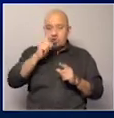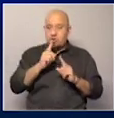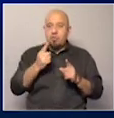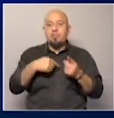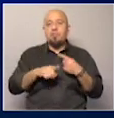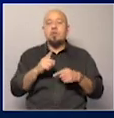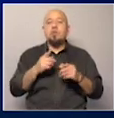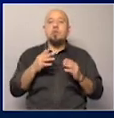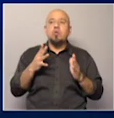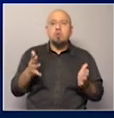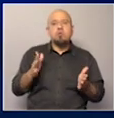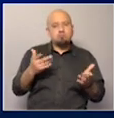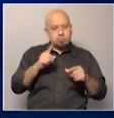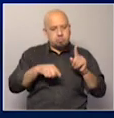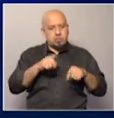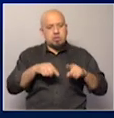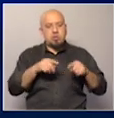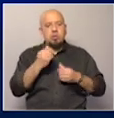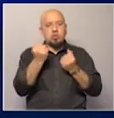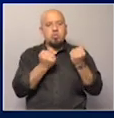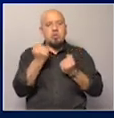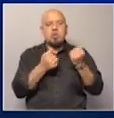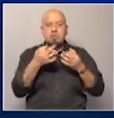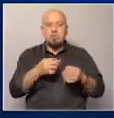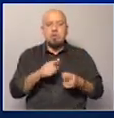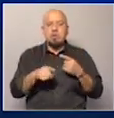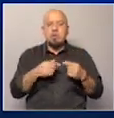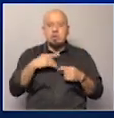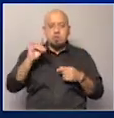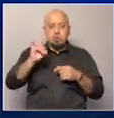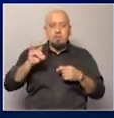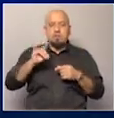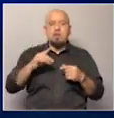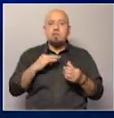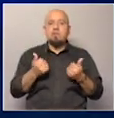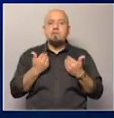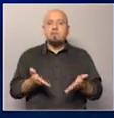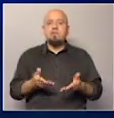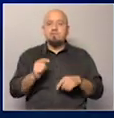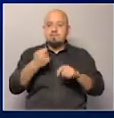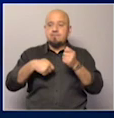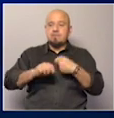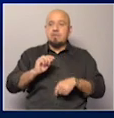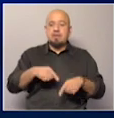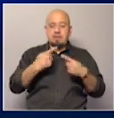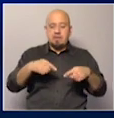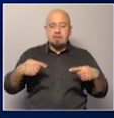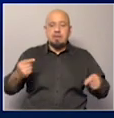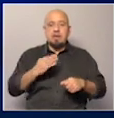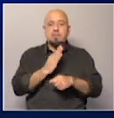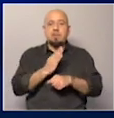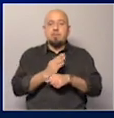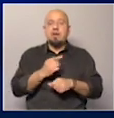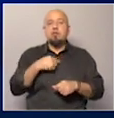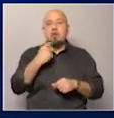economía por más que hay que tener cuidado porque también en bolivia se benefició de la bonanza de la venta de lo que son las materias primas lo que